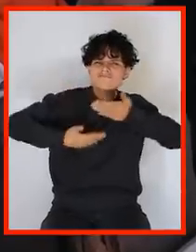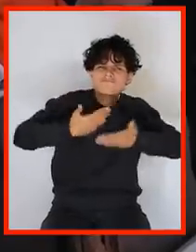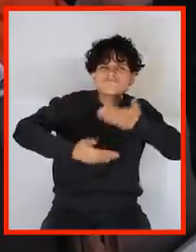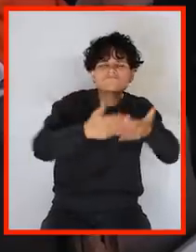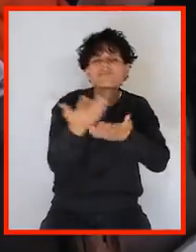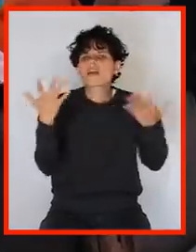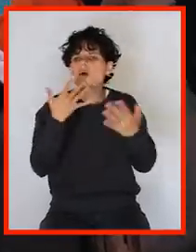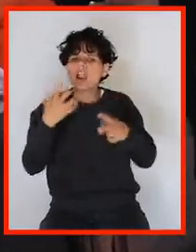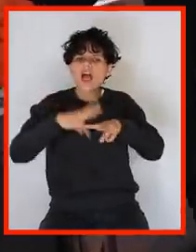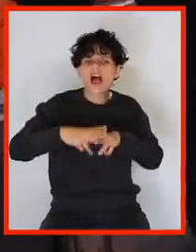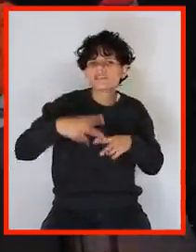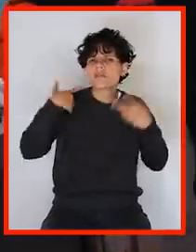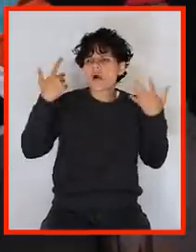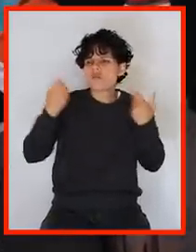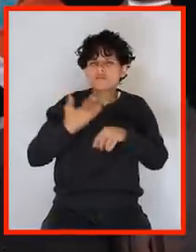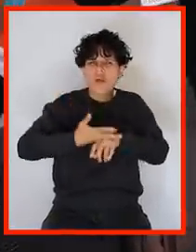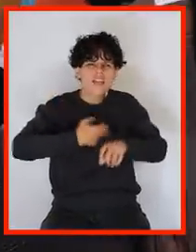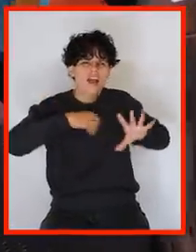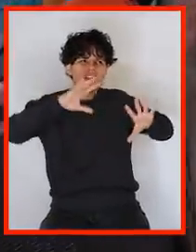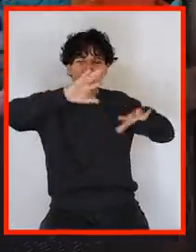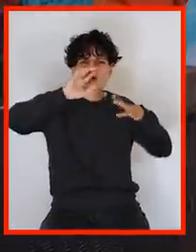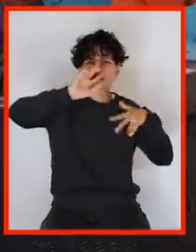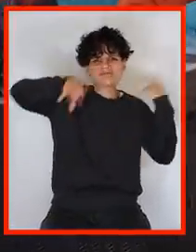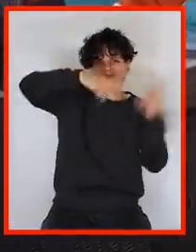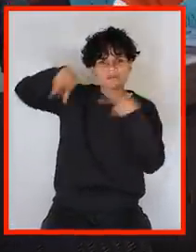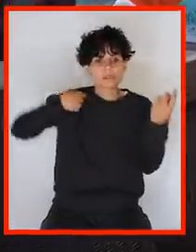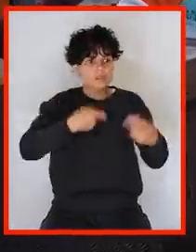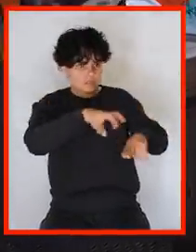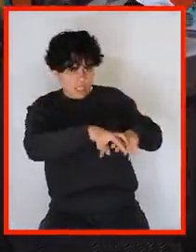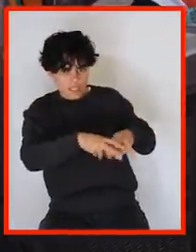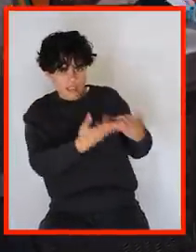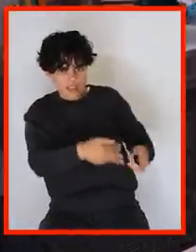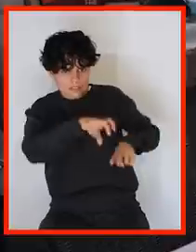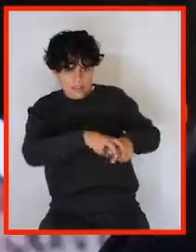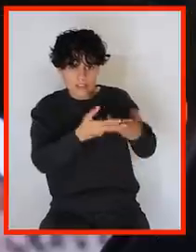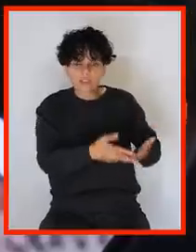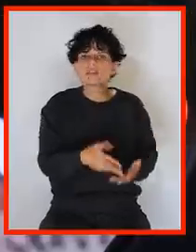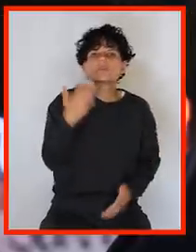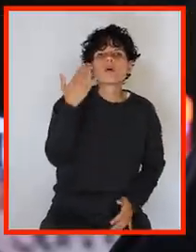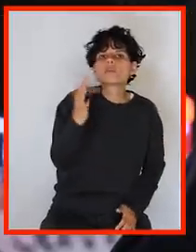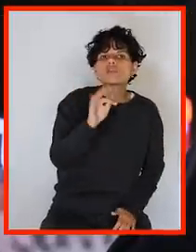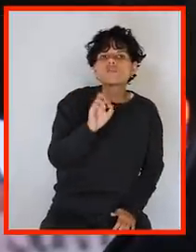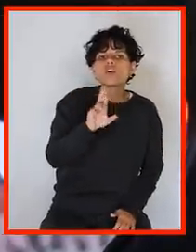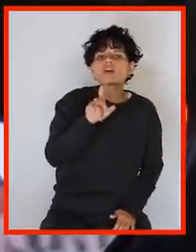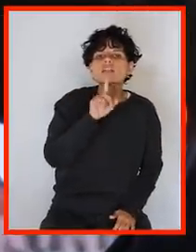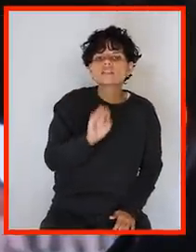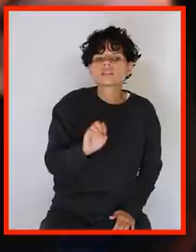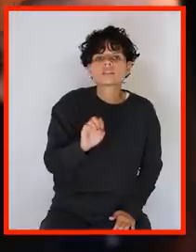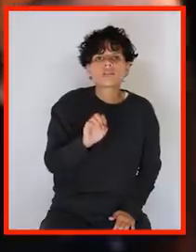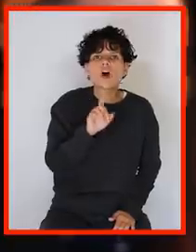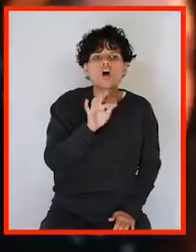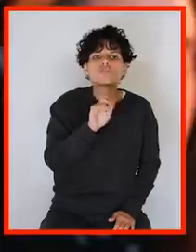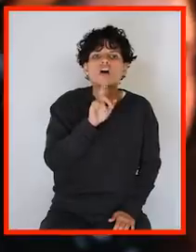a base de escándalo? Ah. No, pero bacán, por hermano, así. Siéntate. ¿Y puedo entrevistar? ¿Pero el Forest?